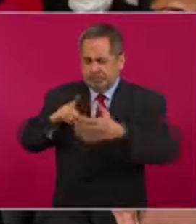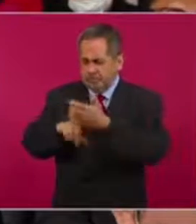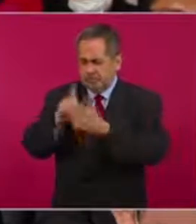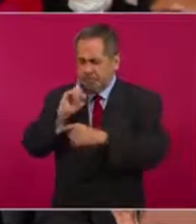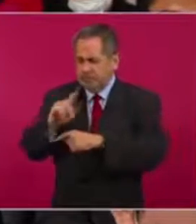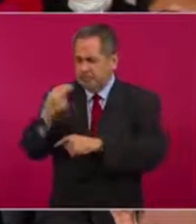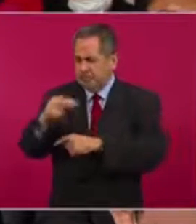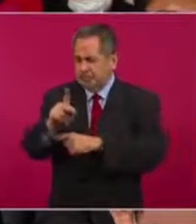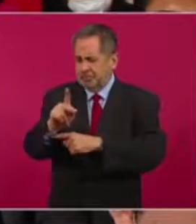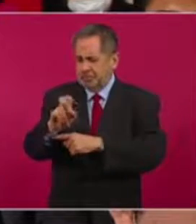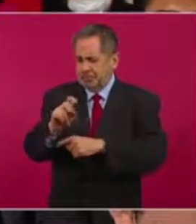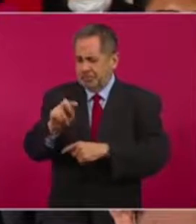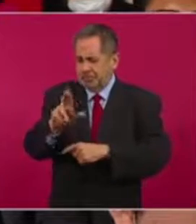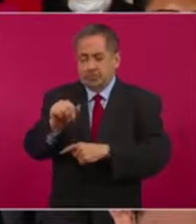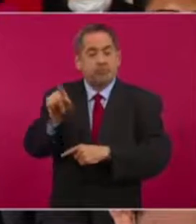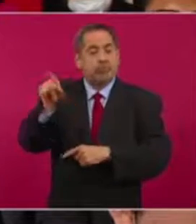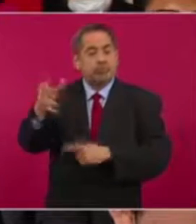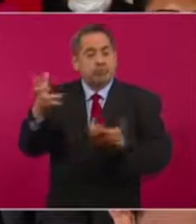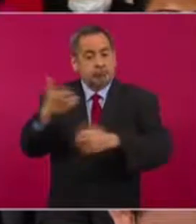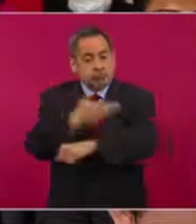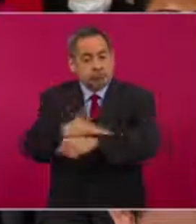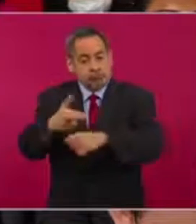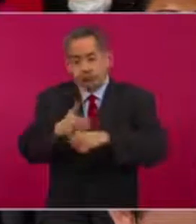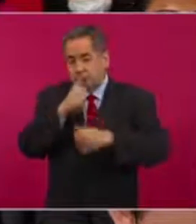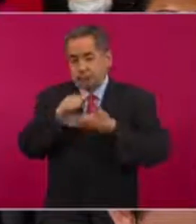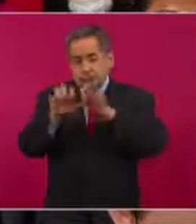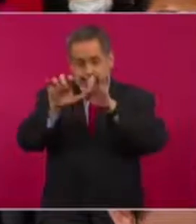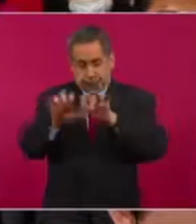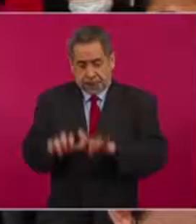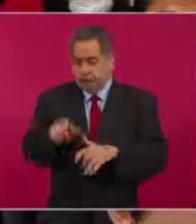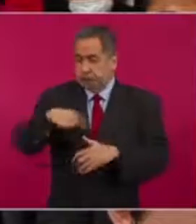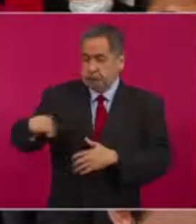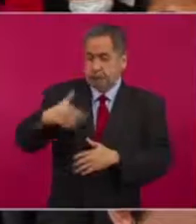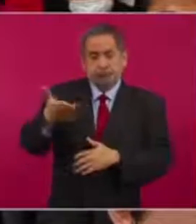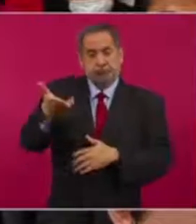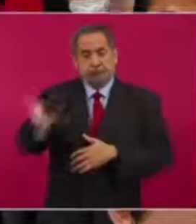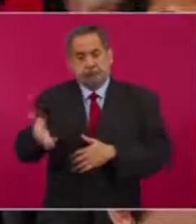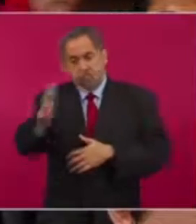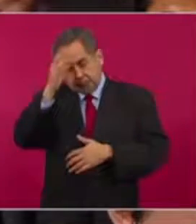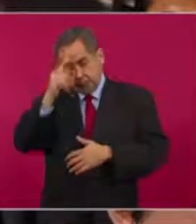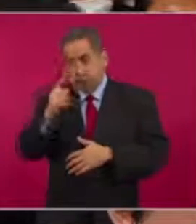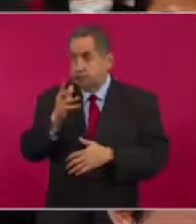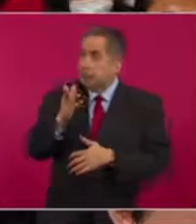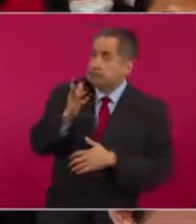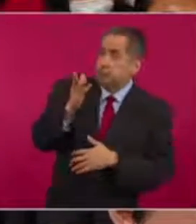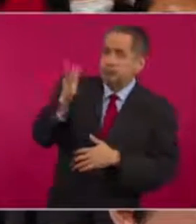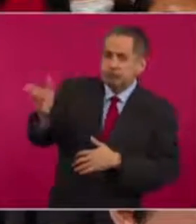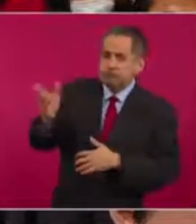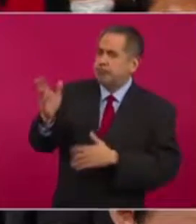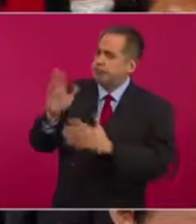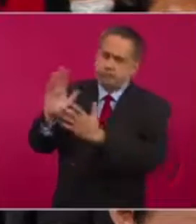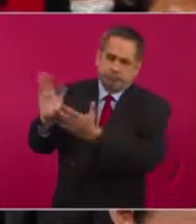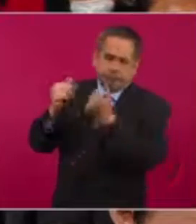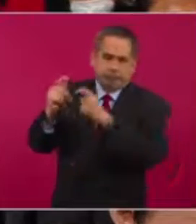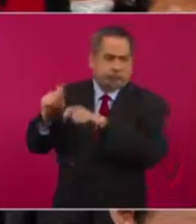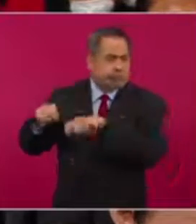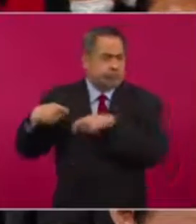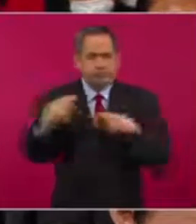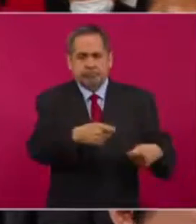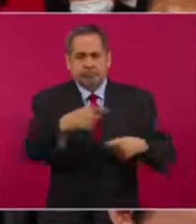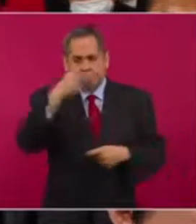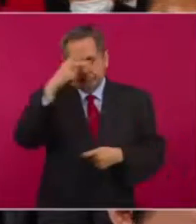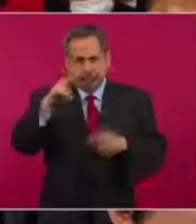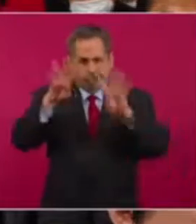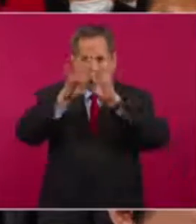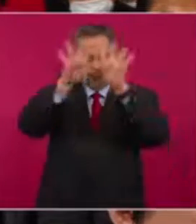Bair, que hizo una minuta, un punto de acuerdo, para precisamente solicitar que se devuelva a México